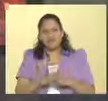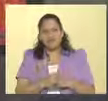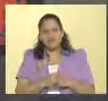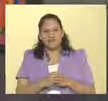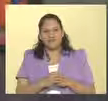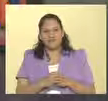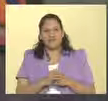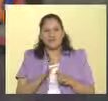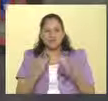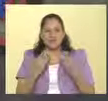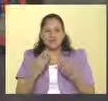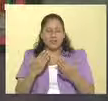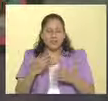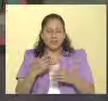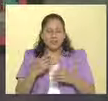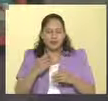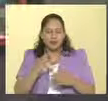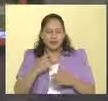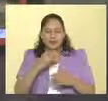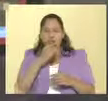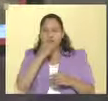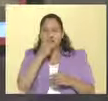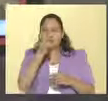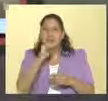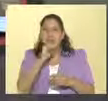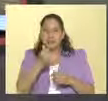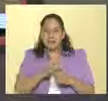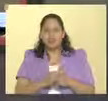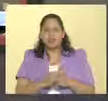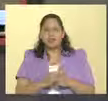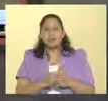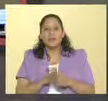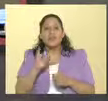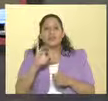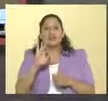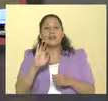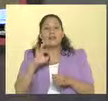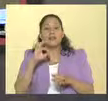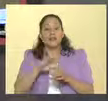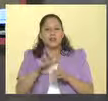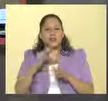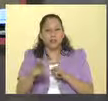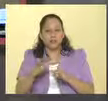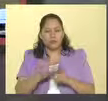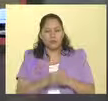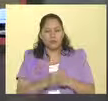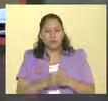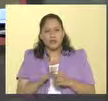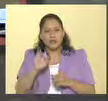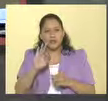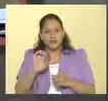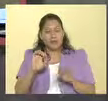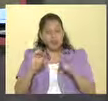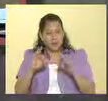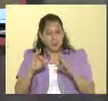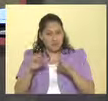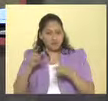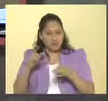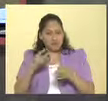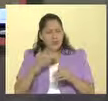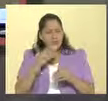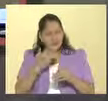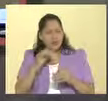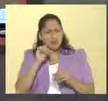sea, no hay forma. No hay forma. Y por último, IFE. Pues es una institución que creo ha dado